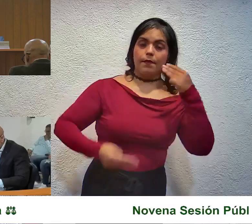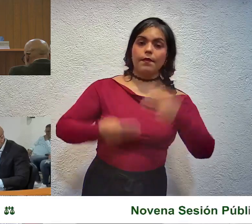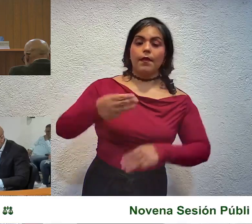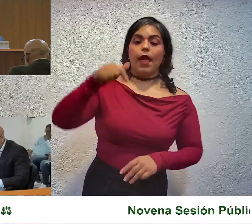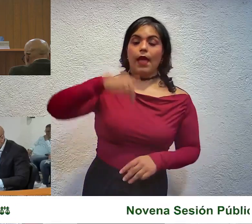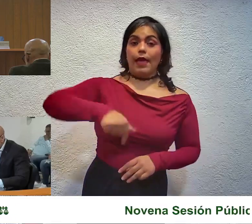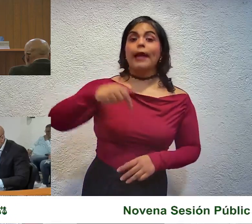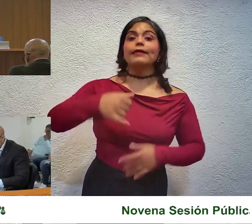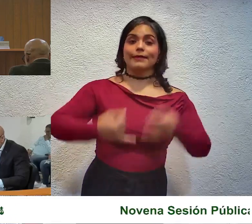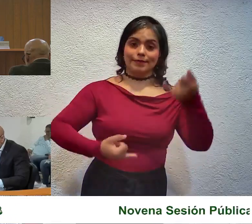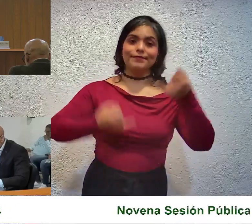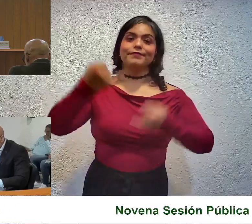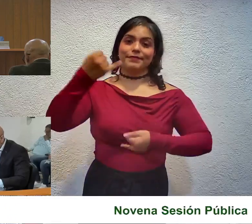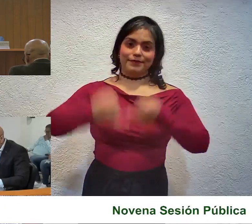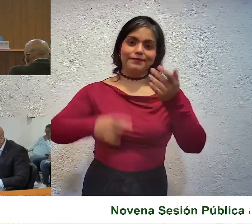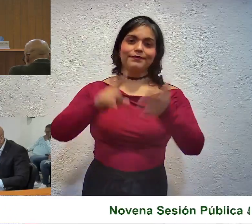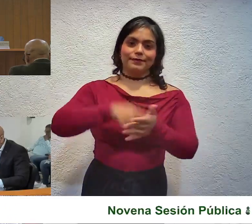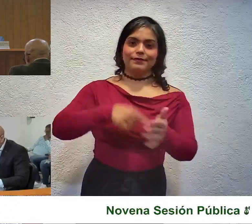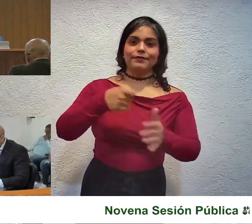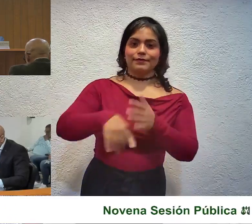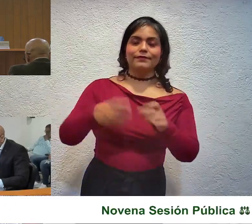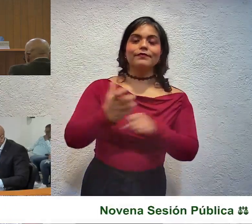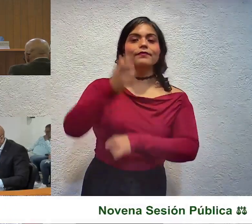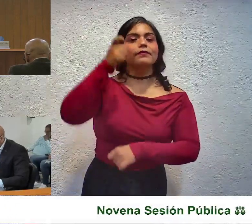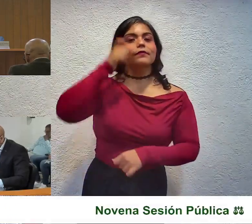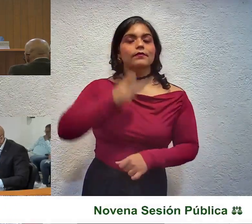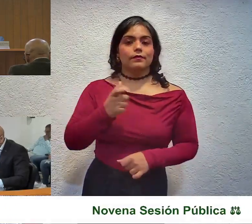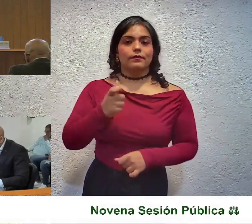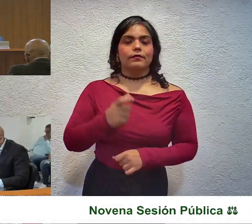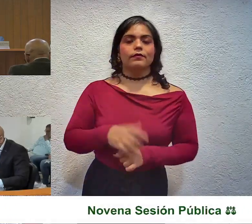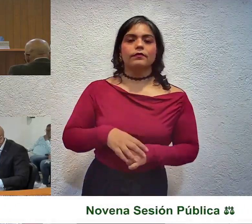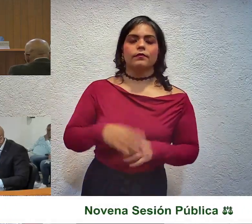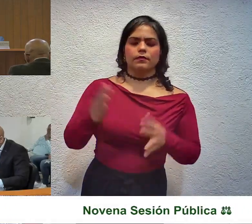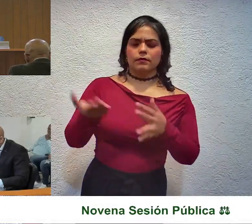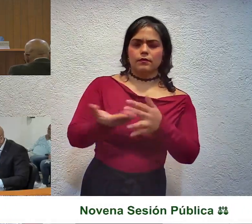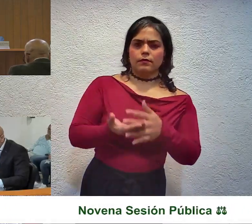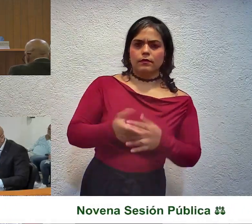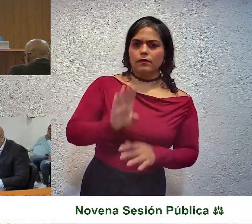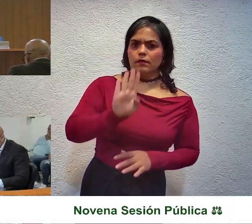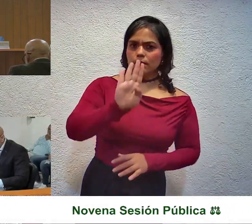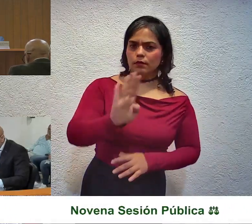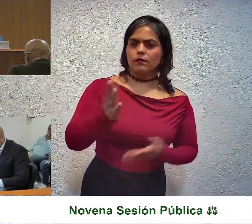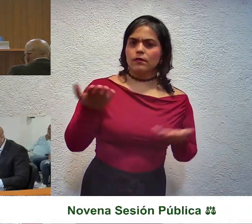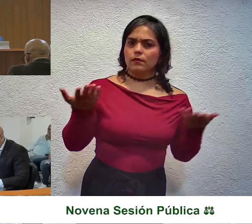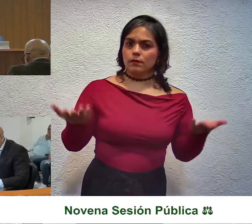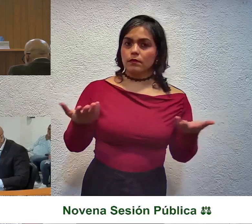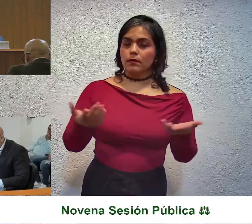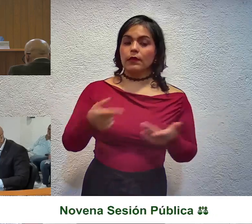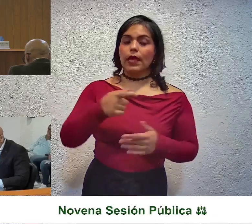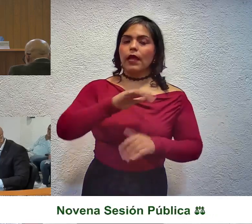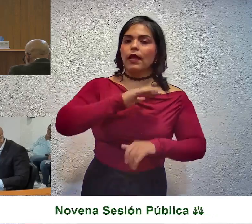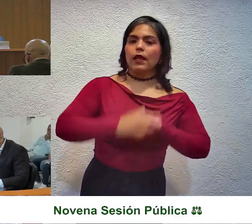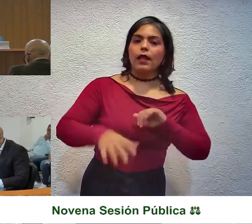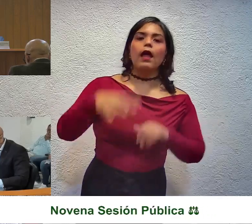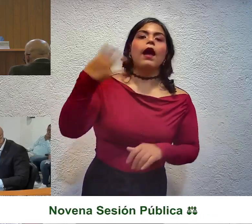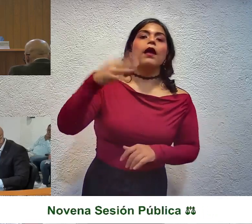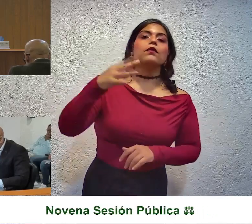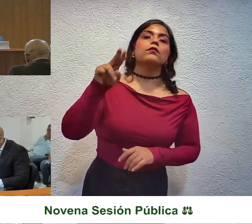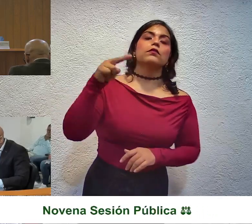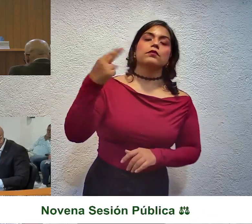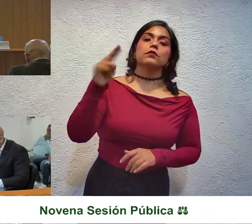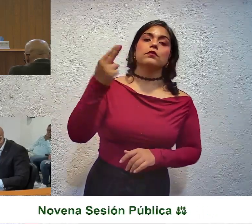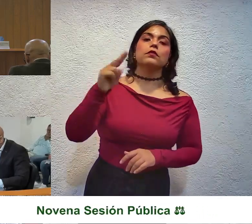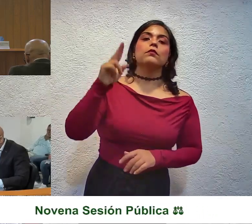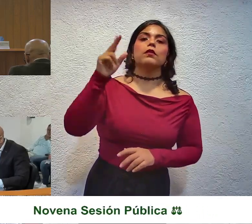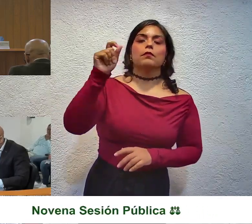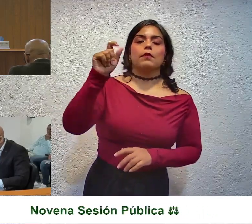este tribunal. Y, inciso B, la suspensión de sus remuneraciones a partir del 14 de noviembre del